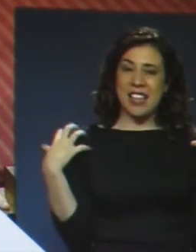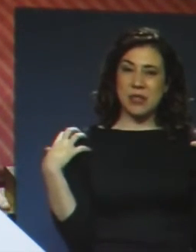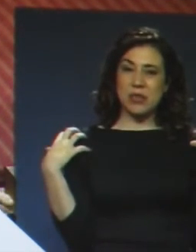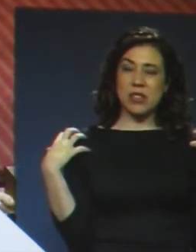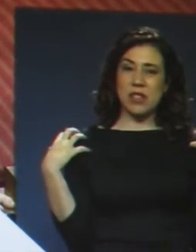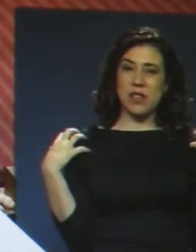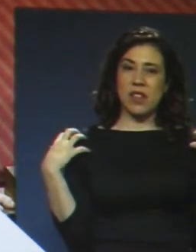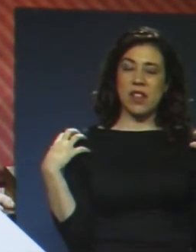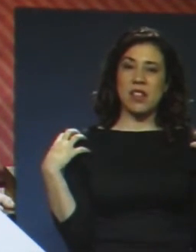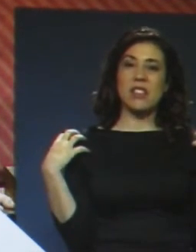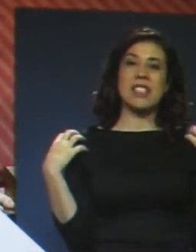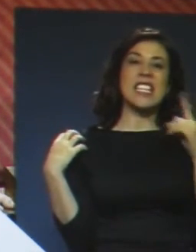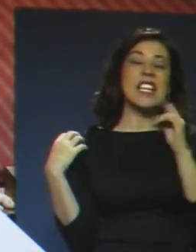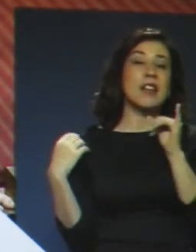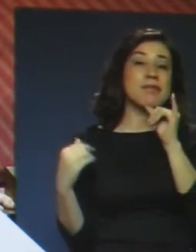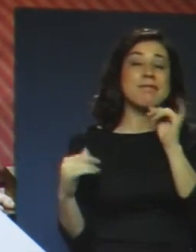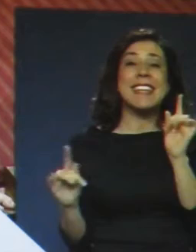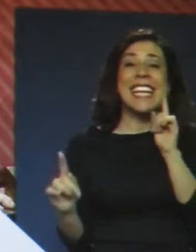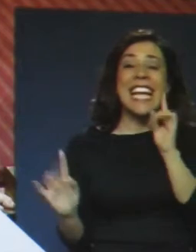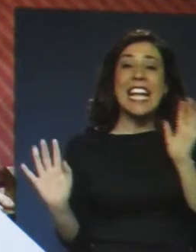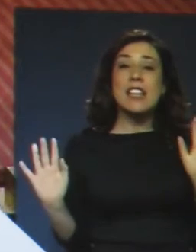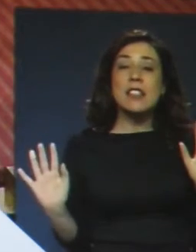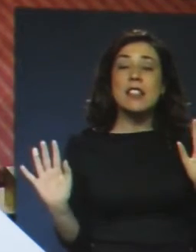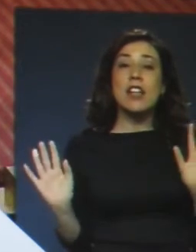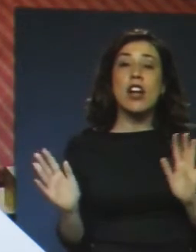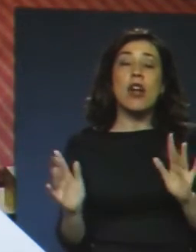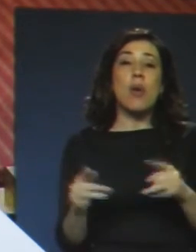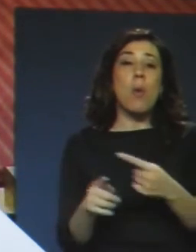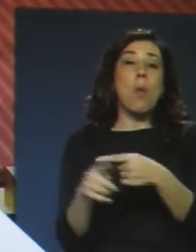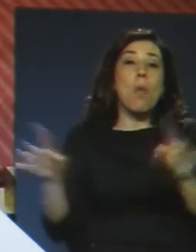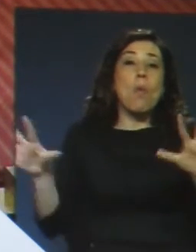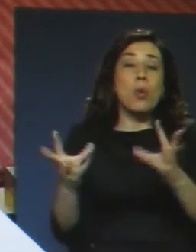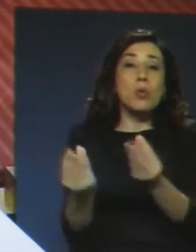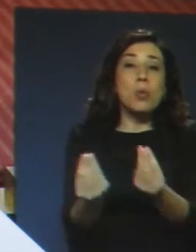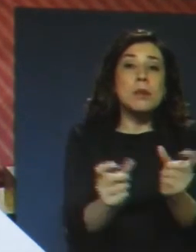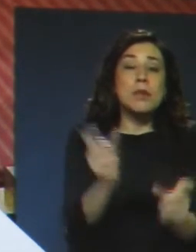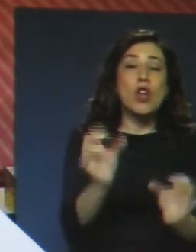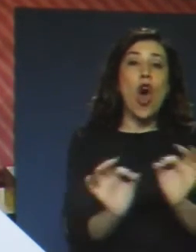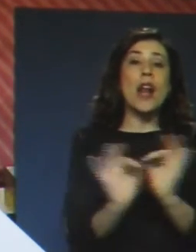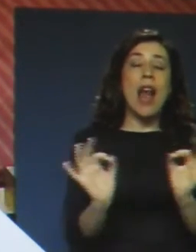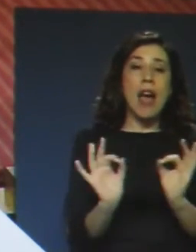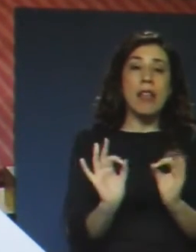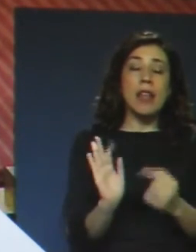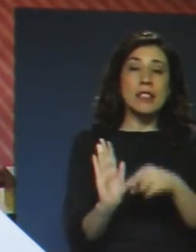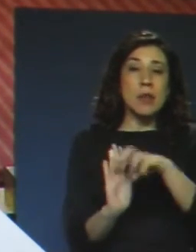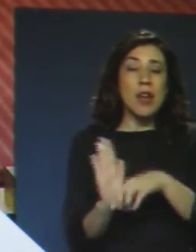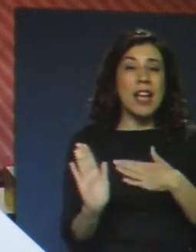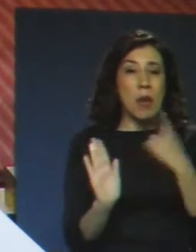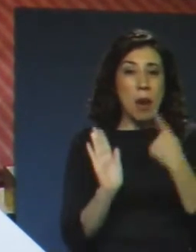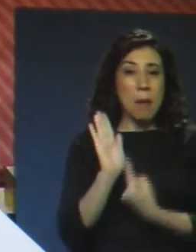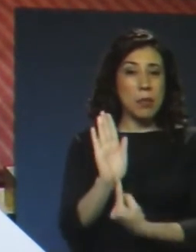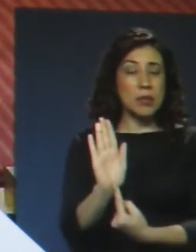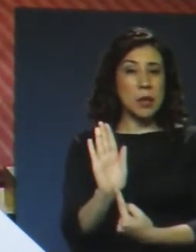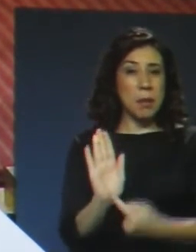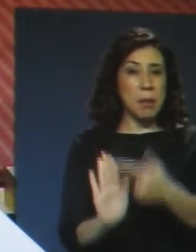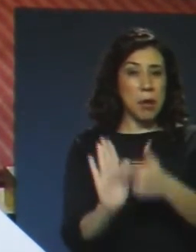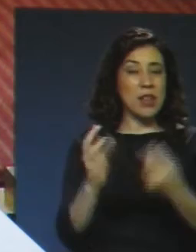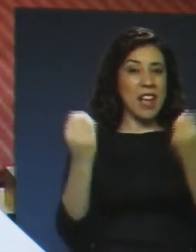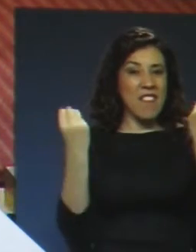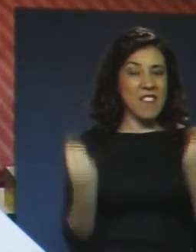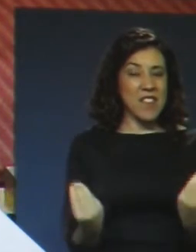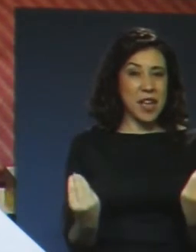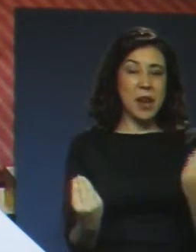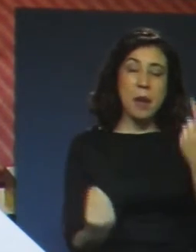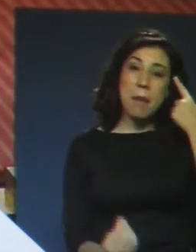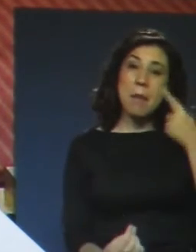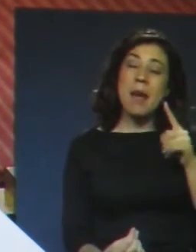más, queda en tierra de nadie y de todos. Entonces, si este proyecto se trata de dar una señal política, bien, pero